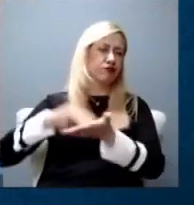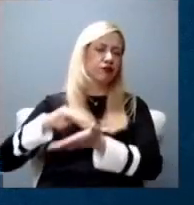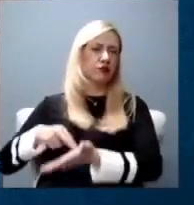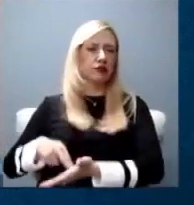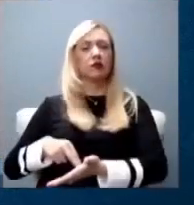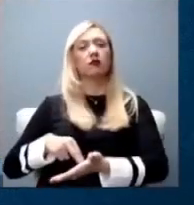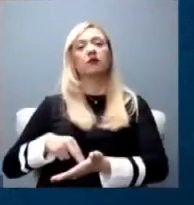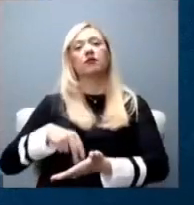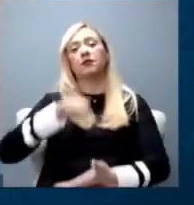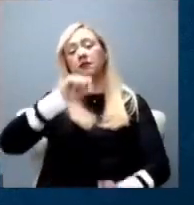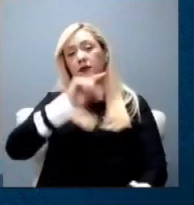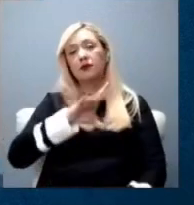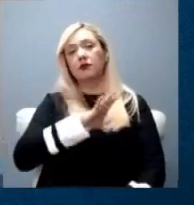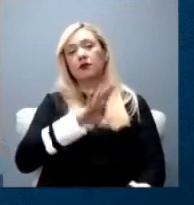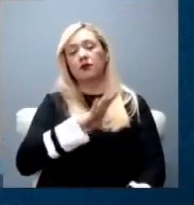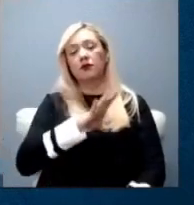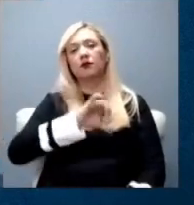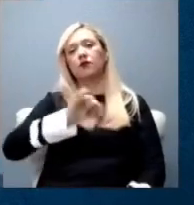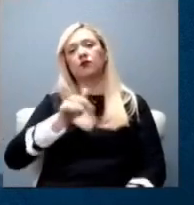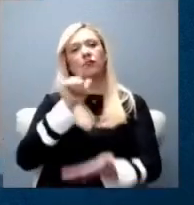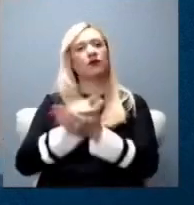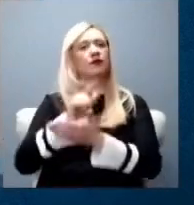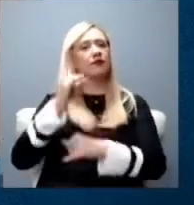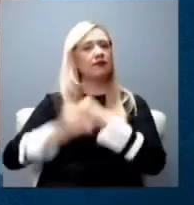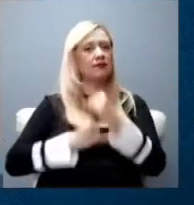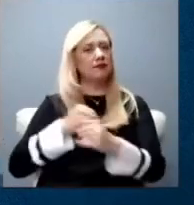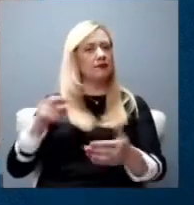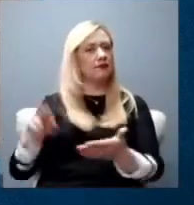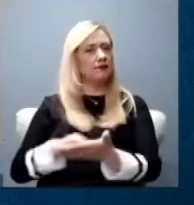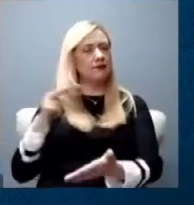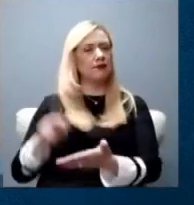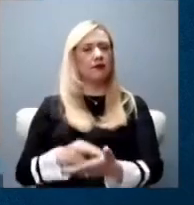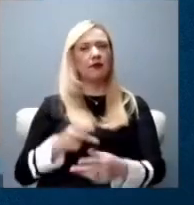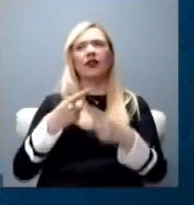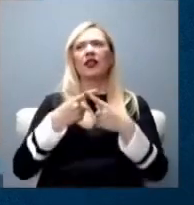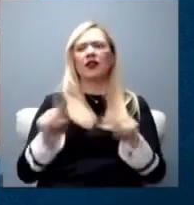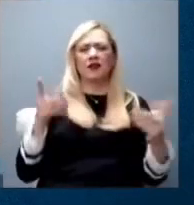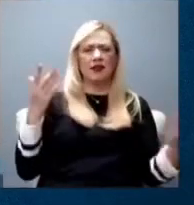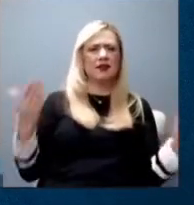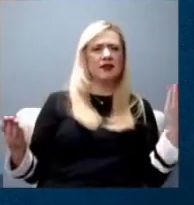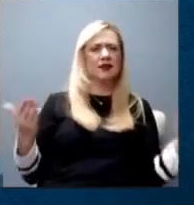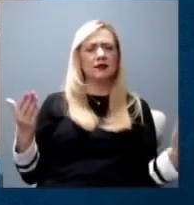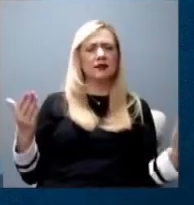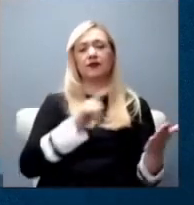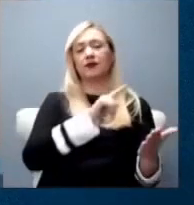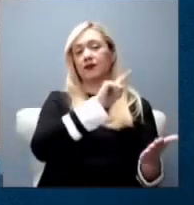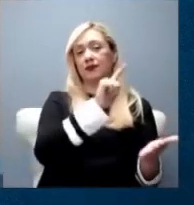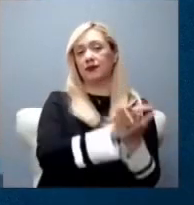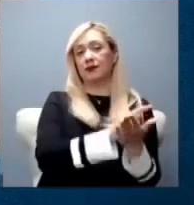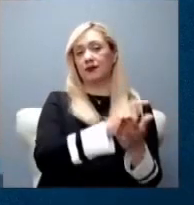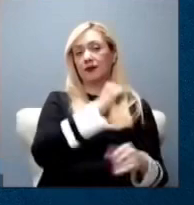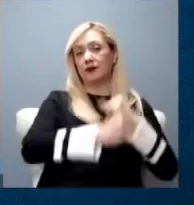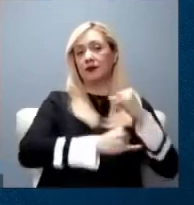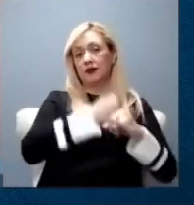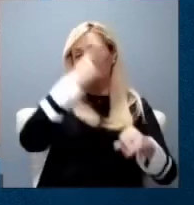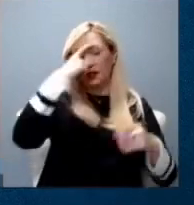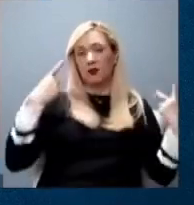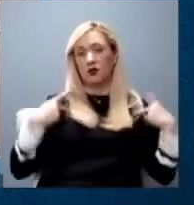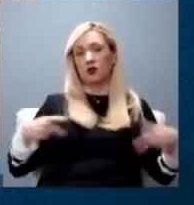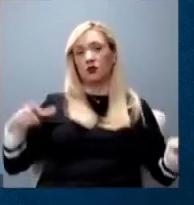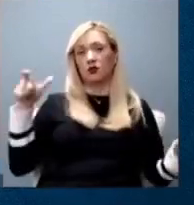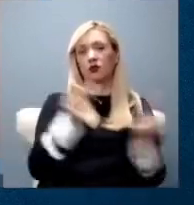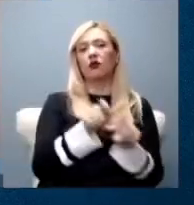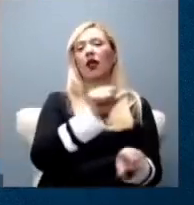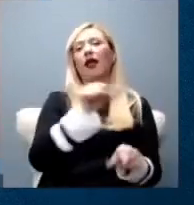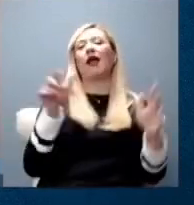derechos humanos, también hay una serie de tratados. La principal diferencia es que, como lo he señalado, el derecho internacional humanitario aplica para contextos de